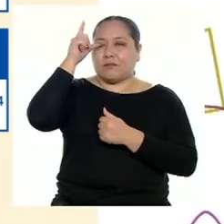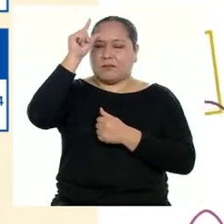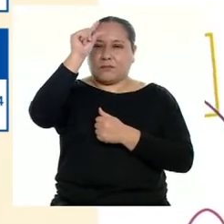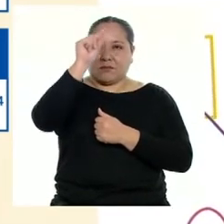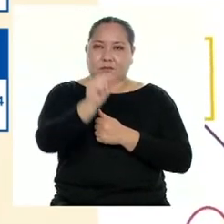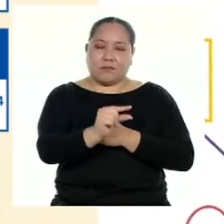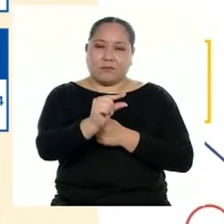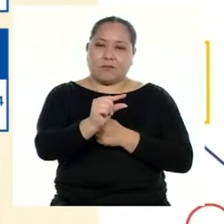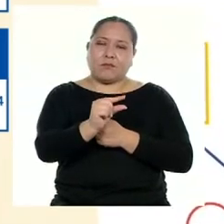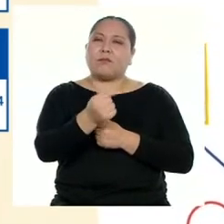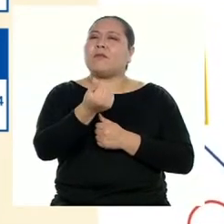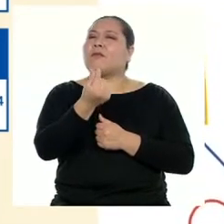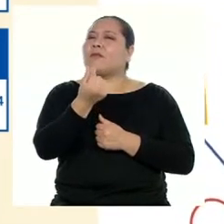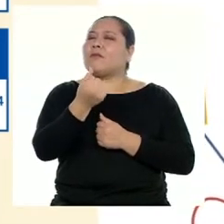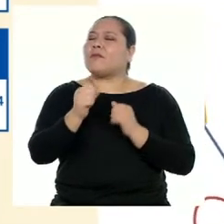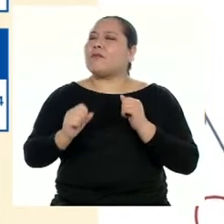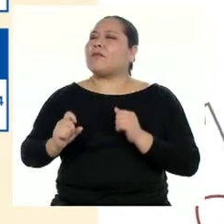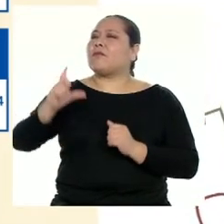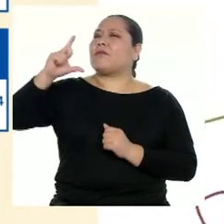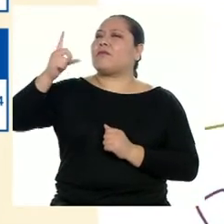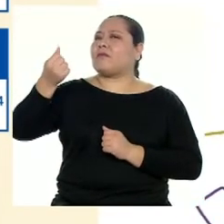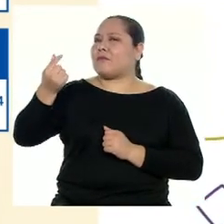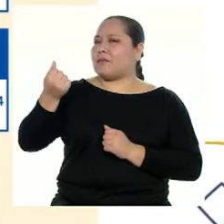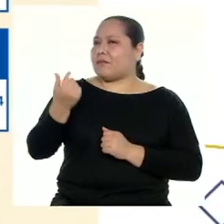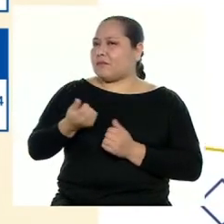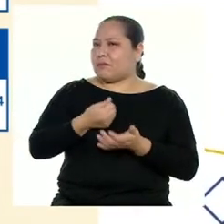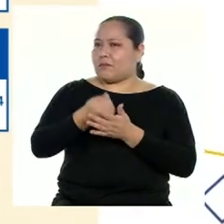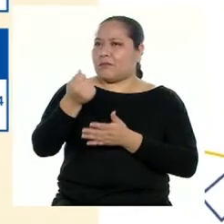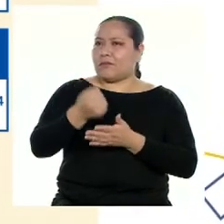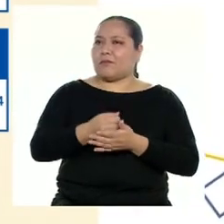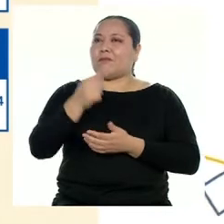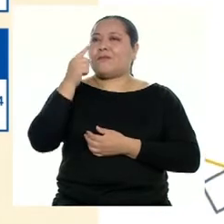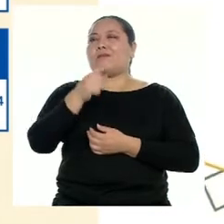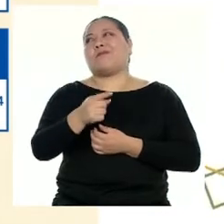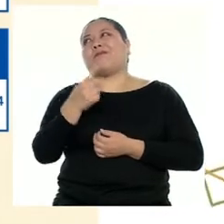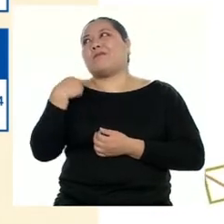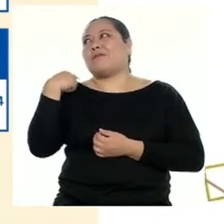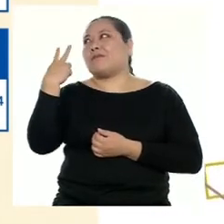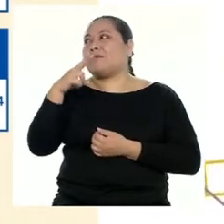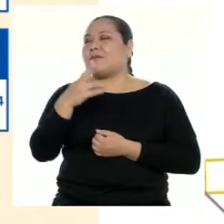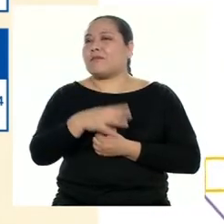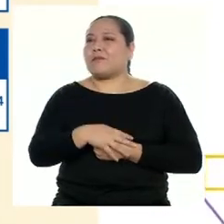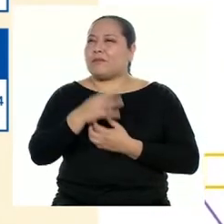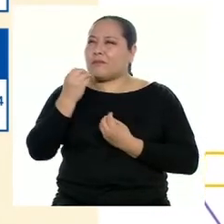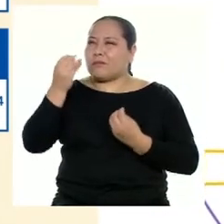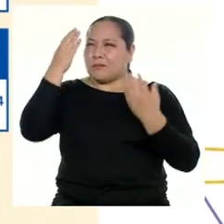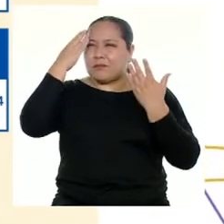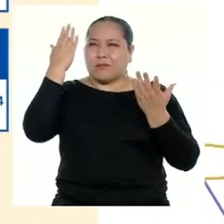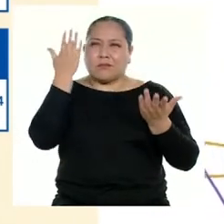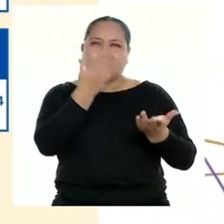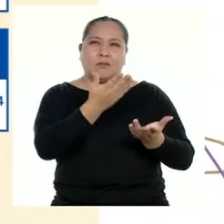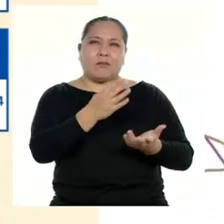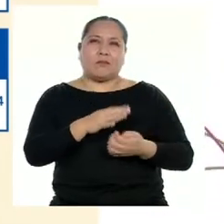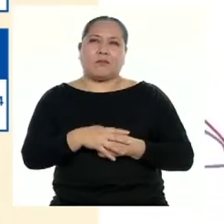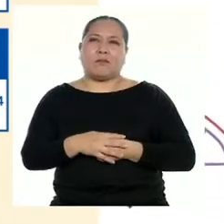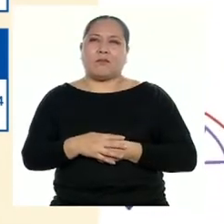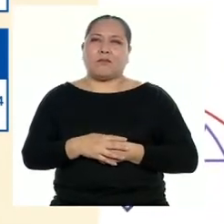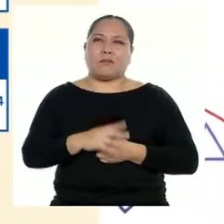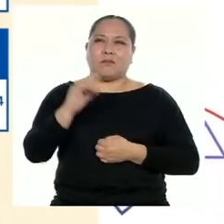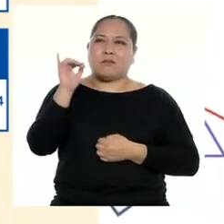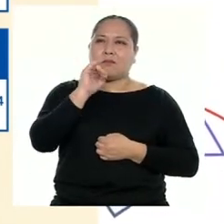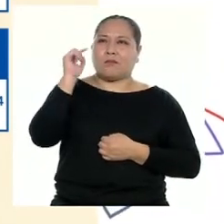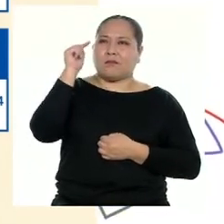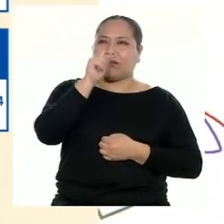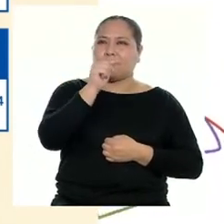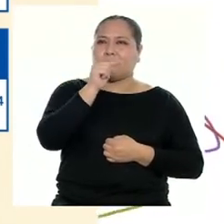barato y en cuál sería más caro comprar? A eso justo me refería. ¿Cómo puedo darme cuenta? Tal y como